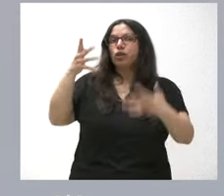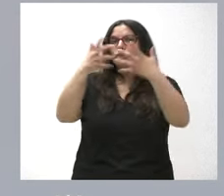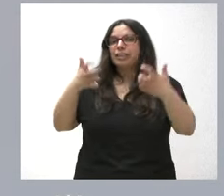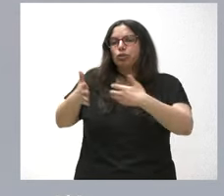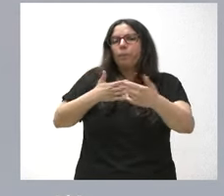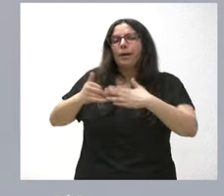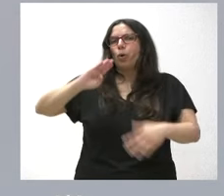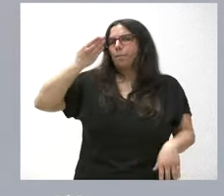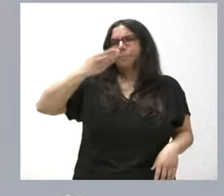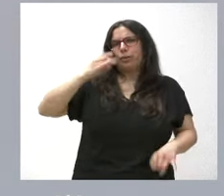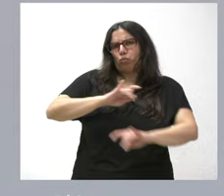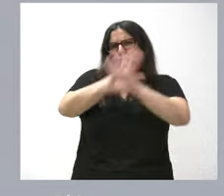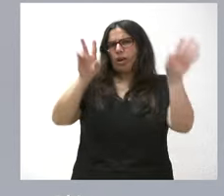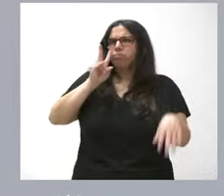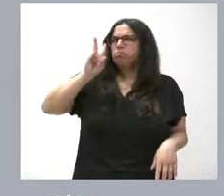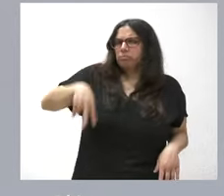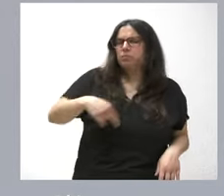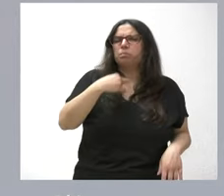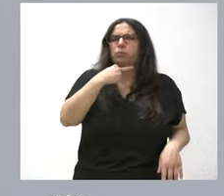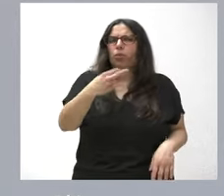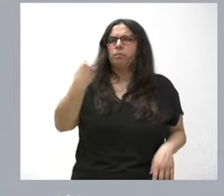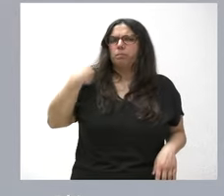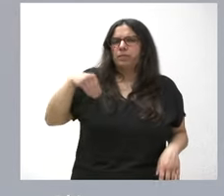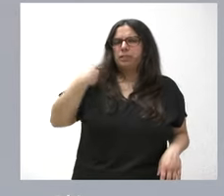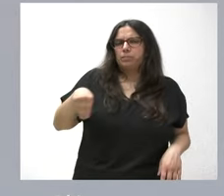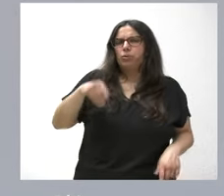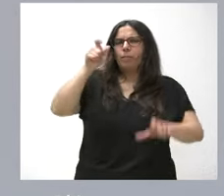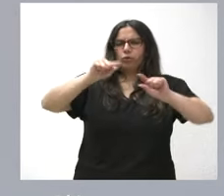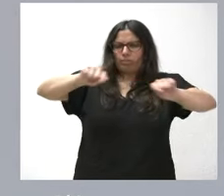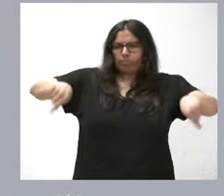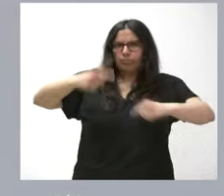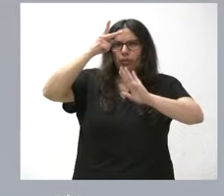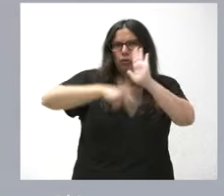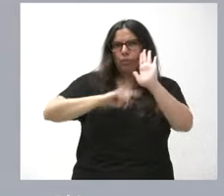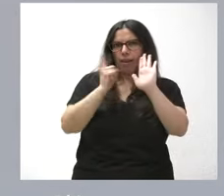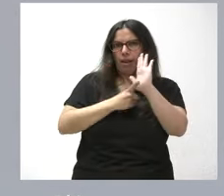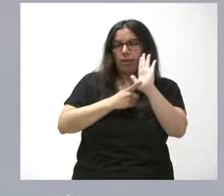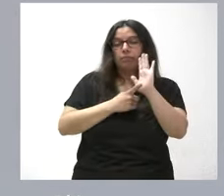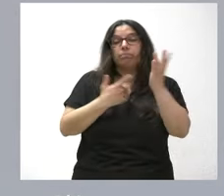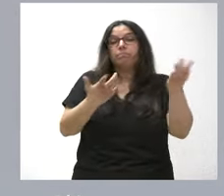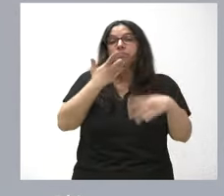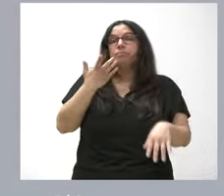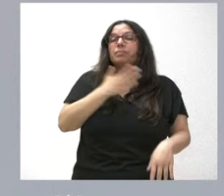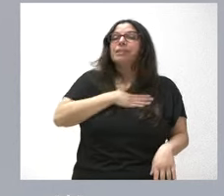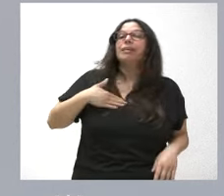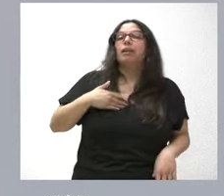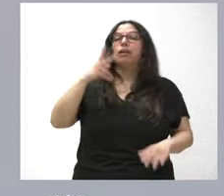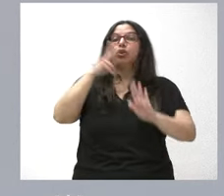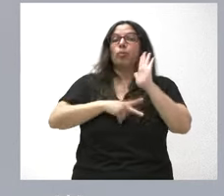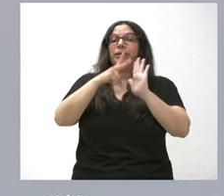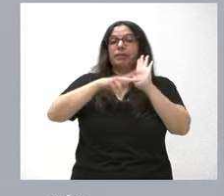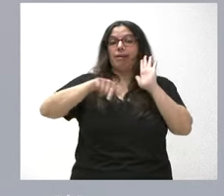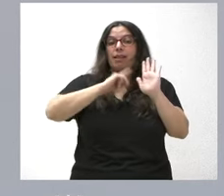de Bildu. Así fue reconocido también por parte de los firmantes de esa normativa. Si lo que se busca es que la normativa en Castilla y